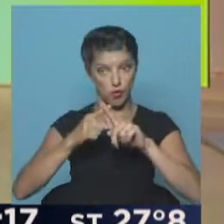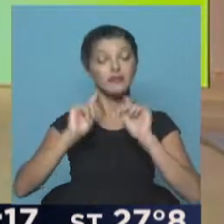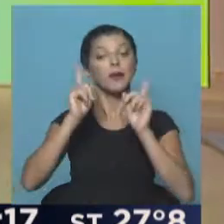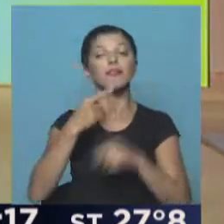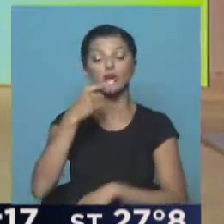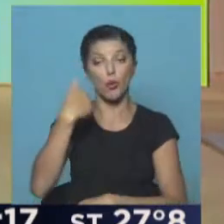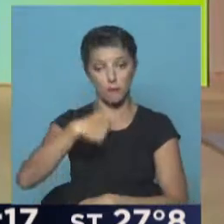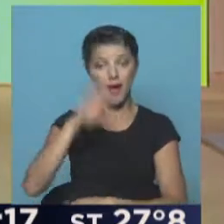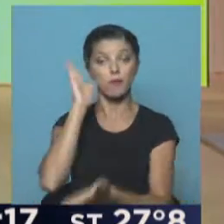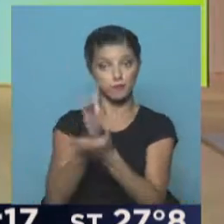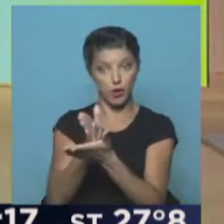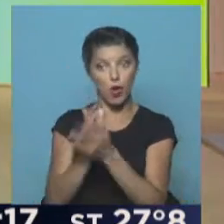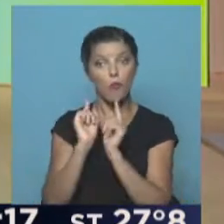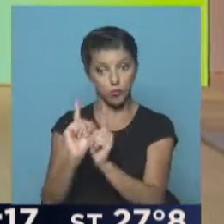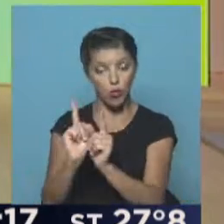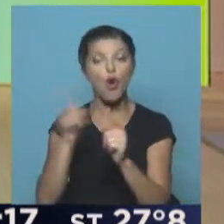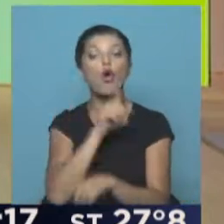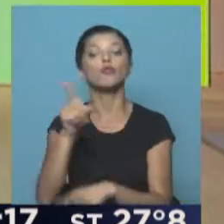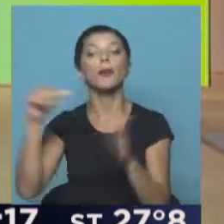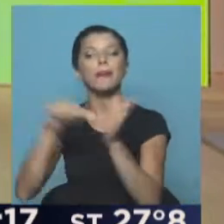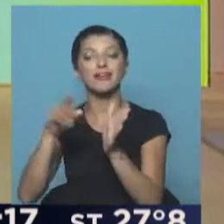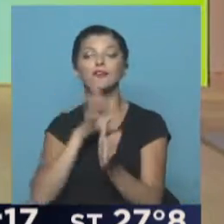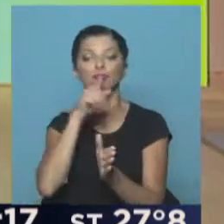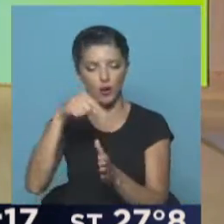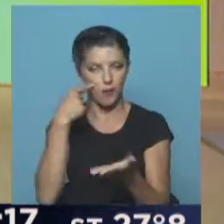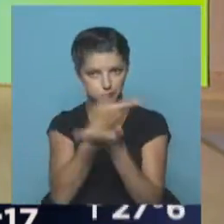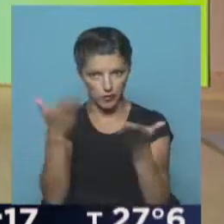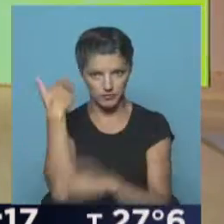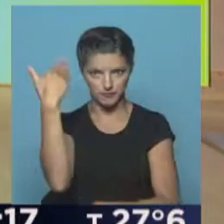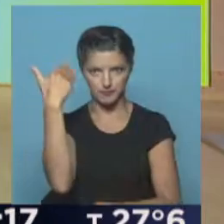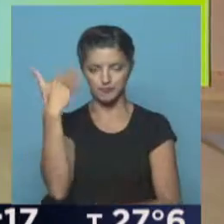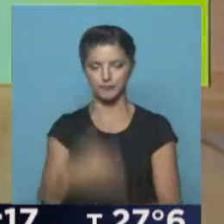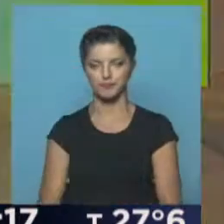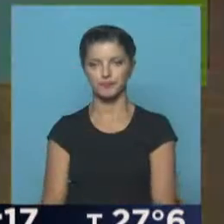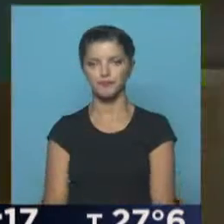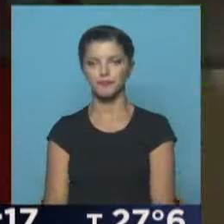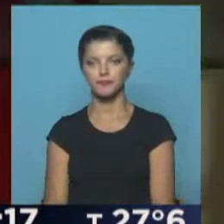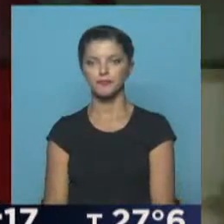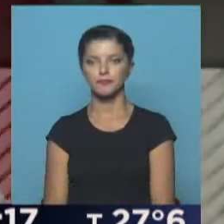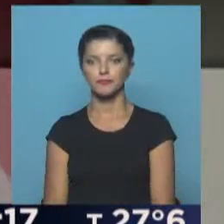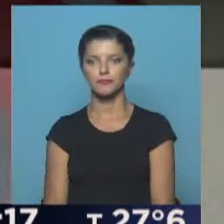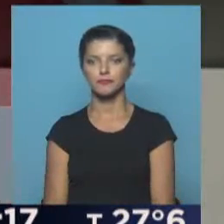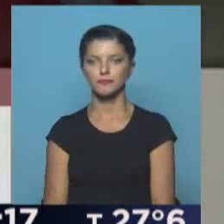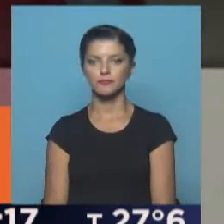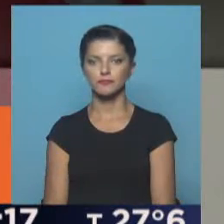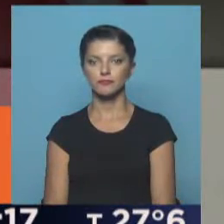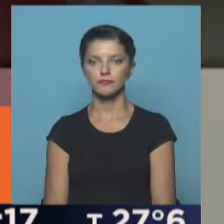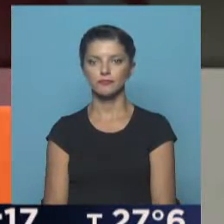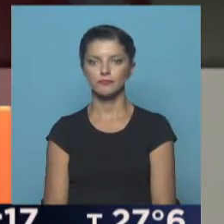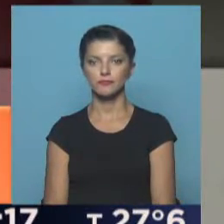las sanciones a Rusia. Vemos un tramo de la conferencia de prensa de ambos líderes. Today, the United States renews our deep